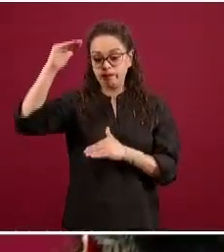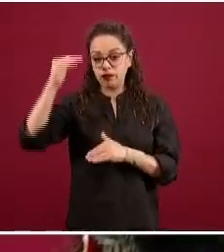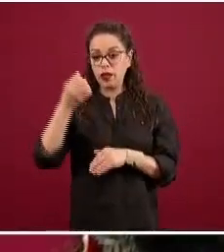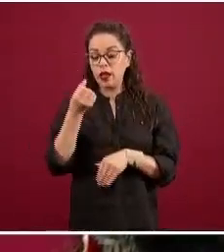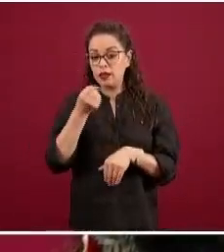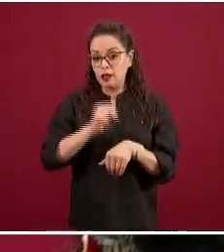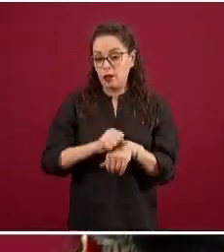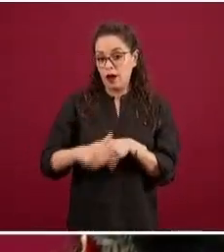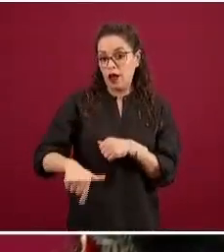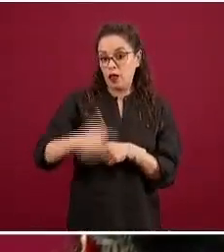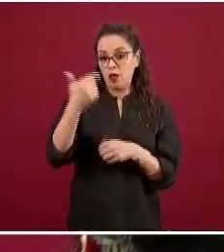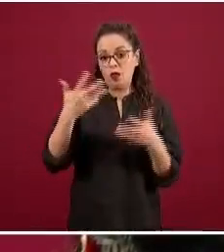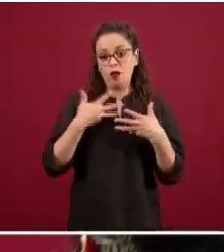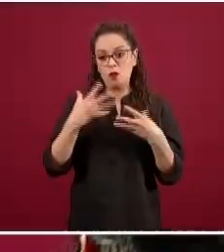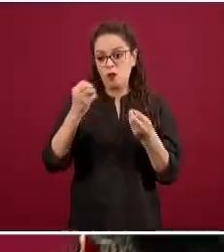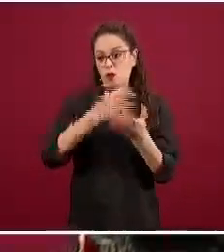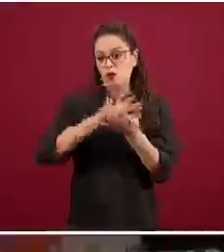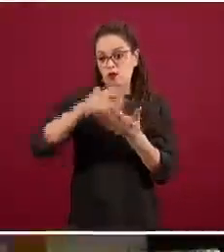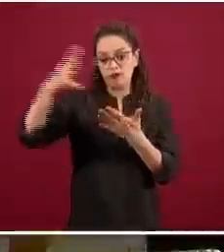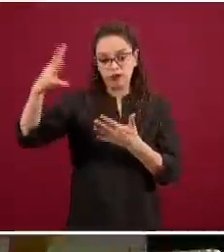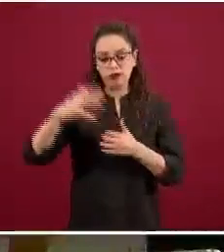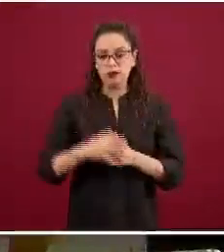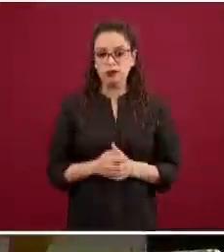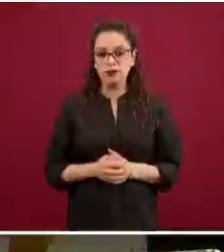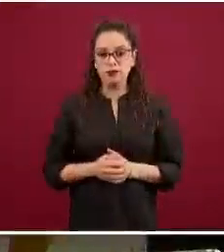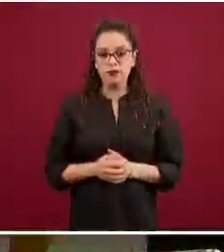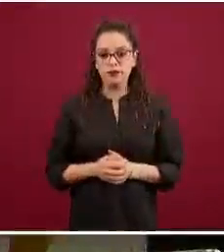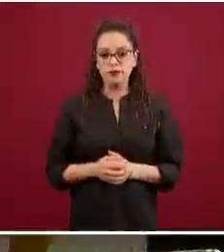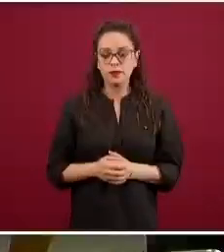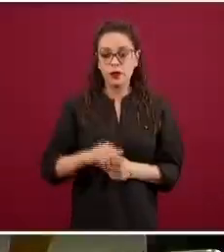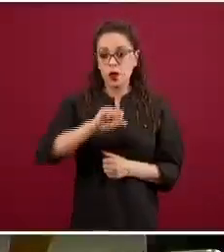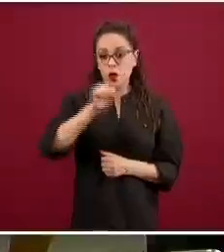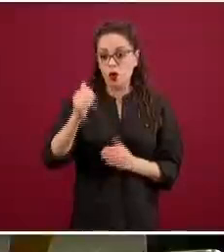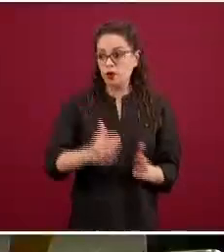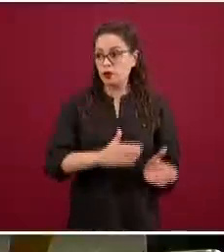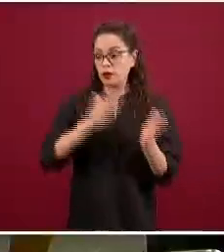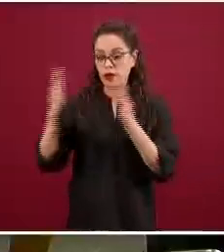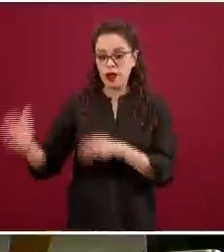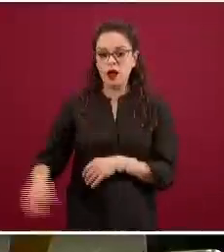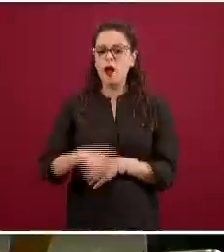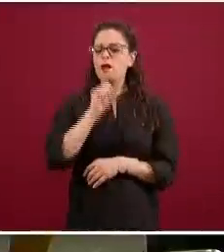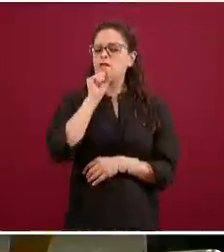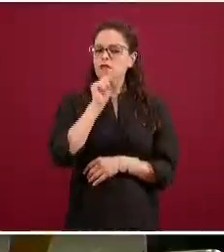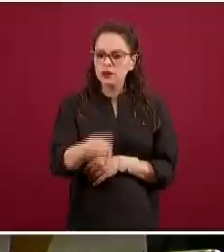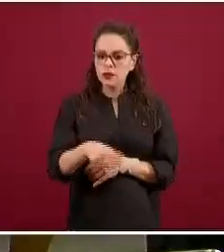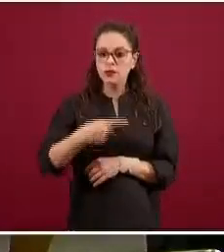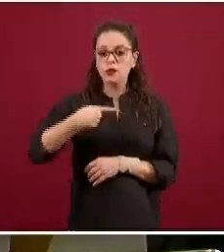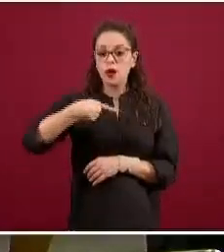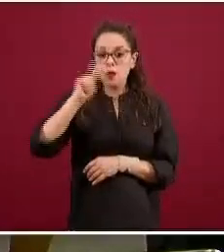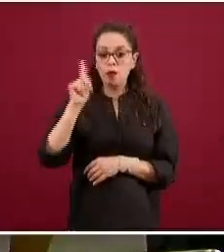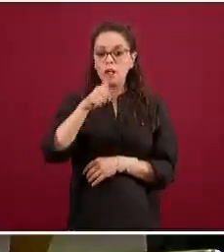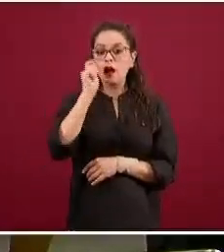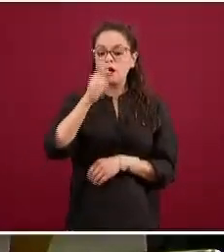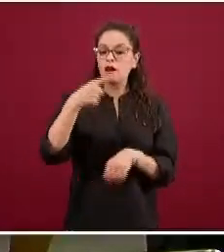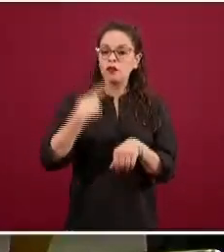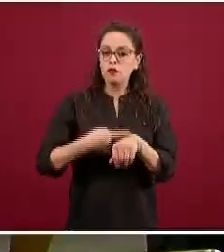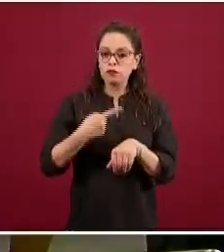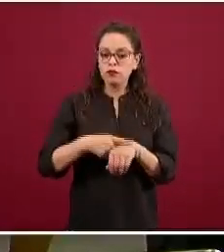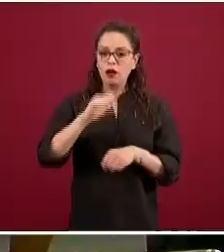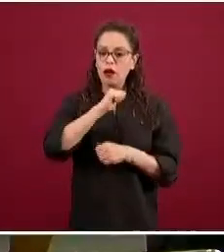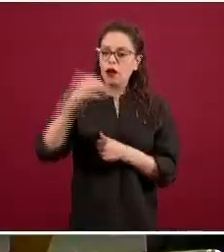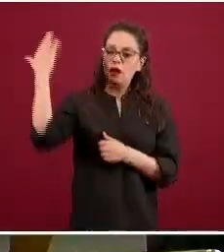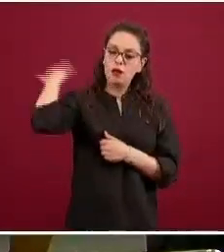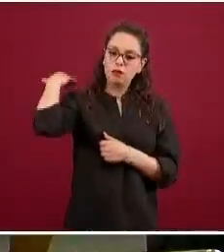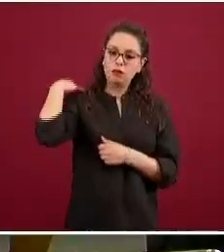12. La siguiente es lo mismo, pero son las neumonías, que en ese momento no